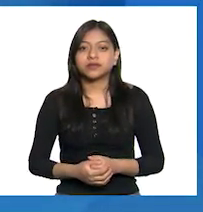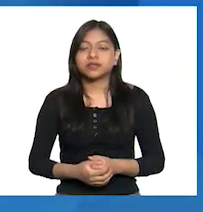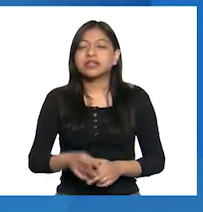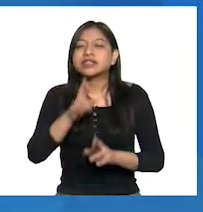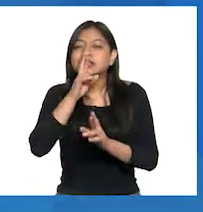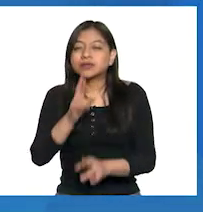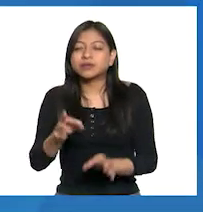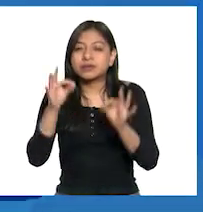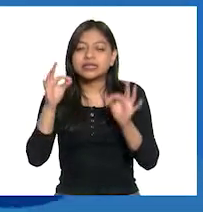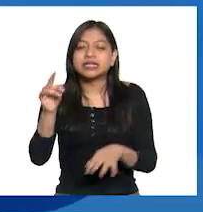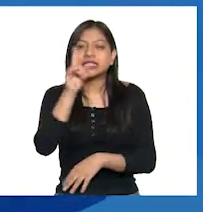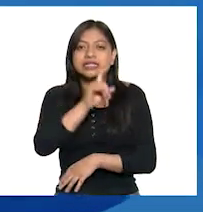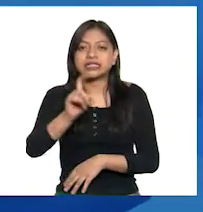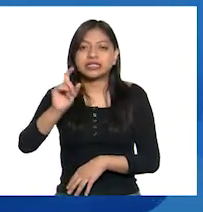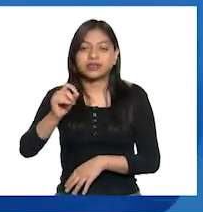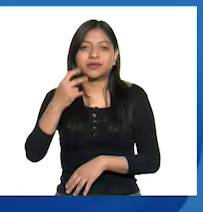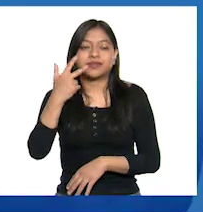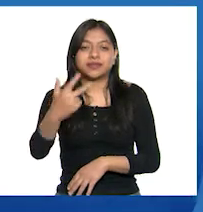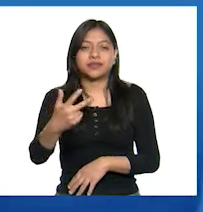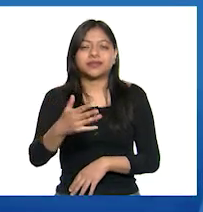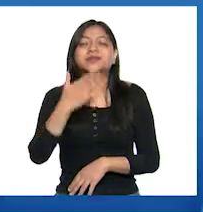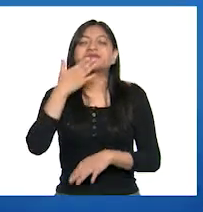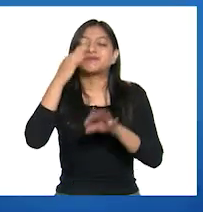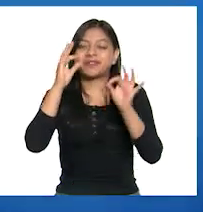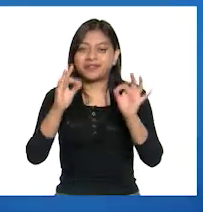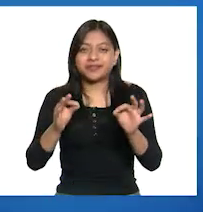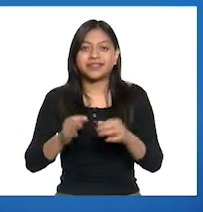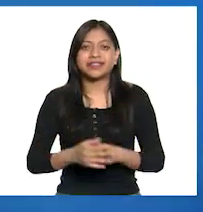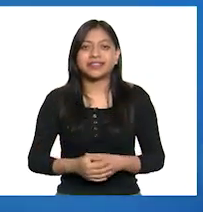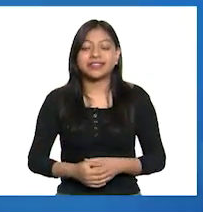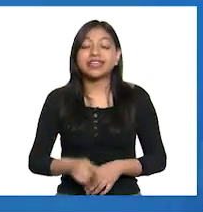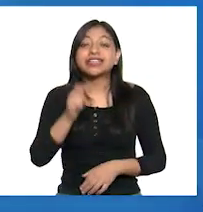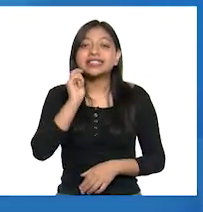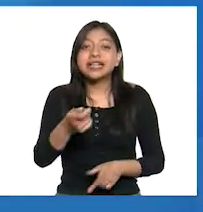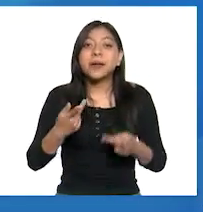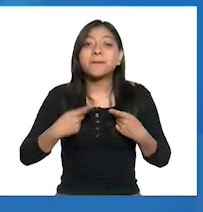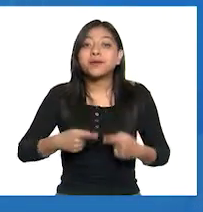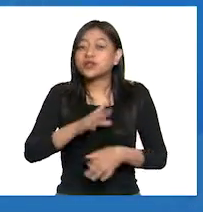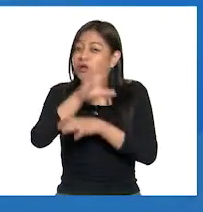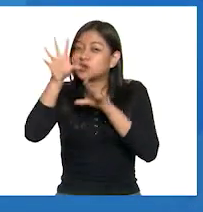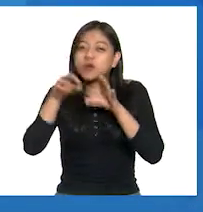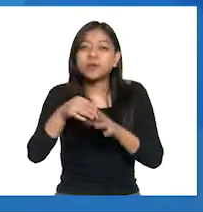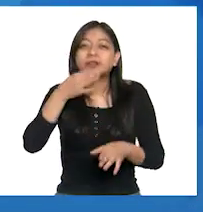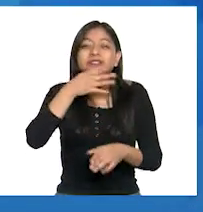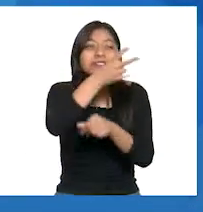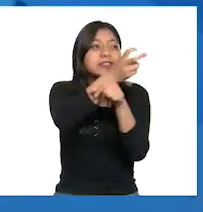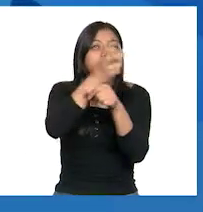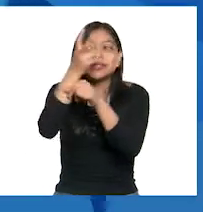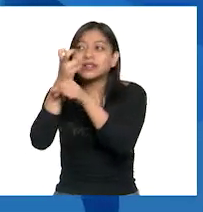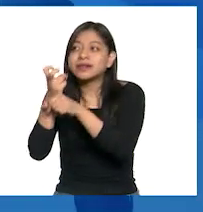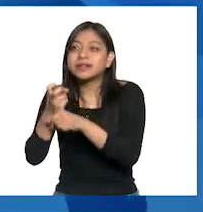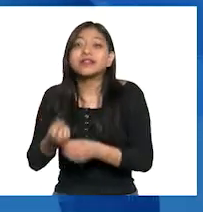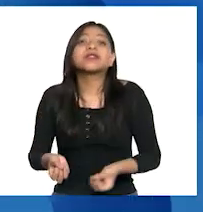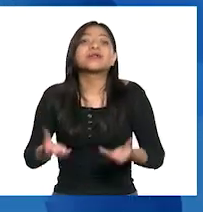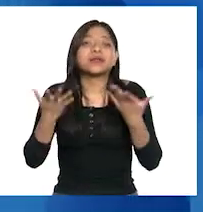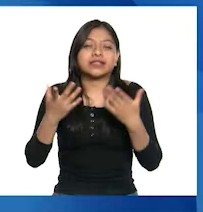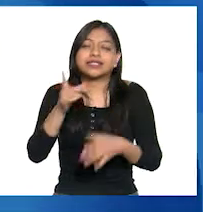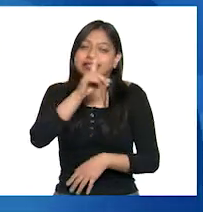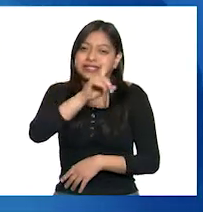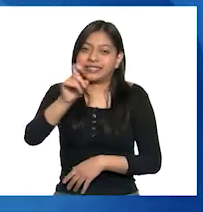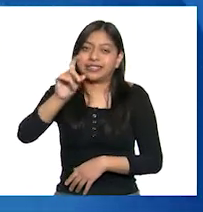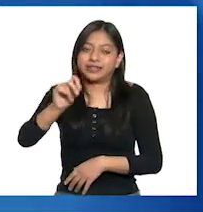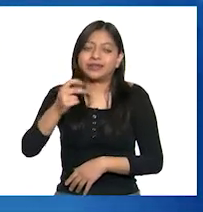128. Muy bien, Eric, 128. Tenemos entonces 128 personas en total, incluyendo a las